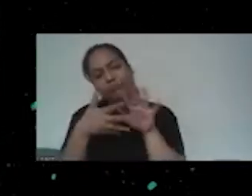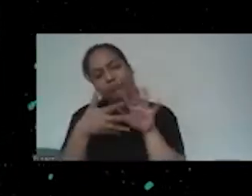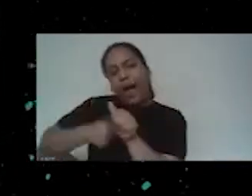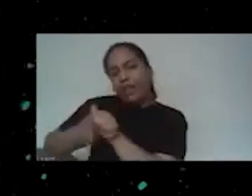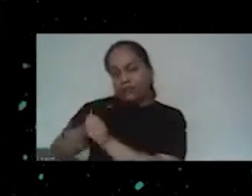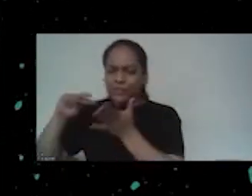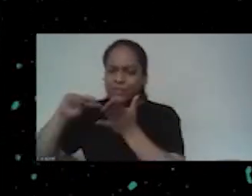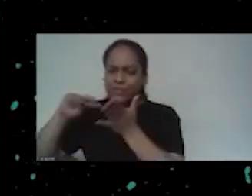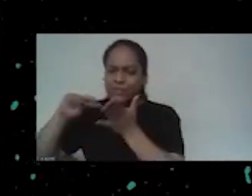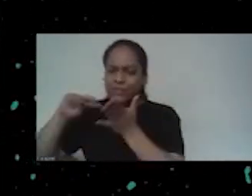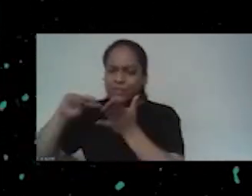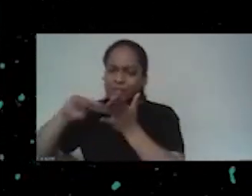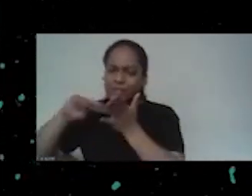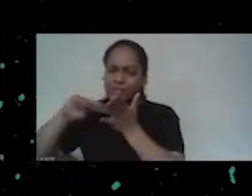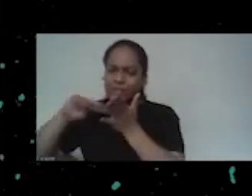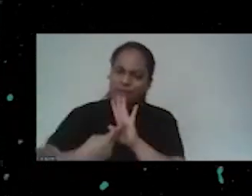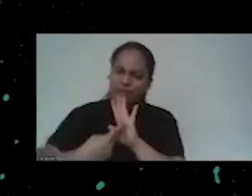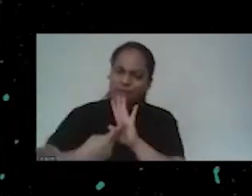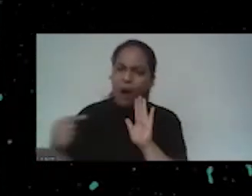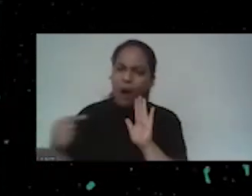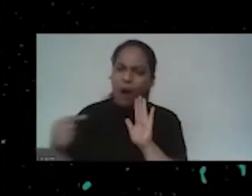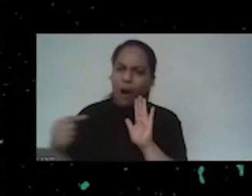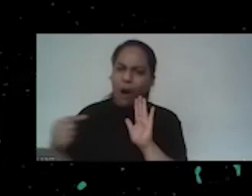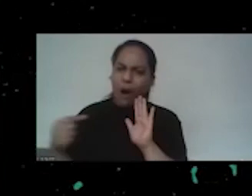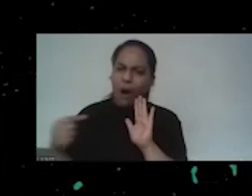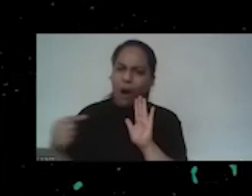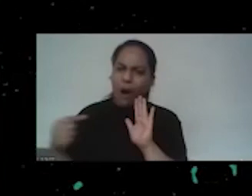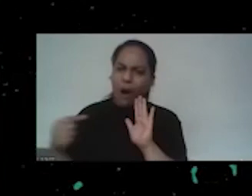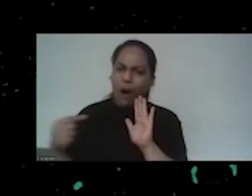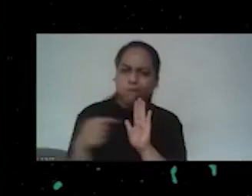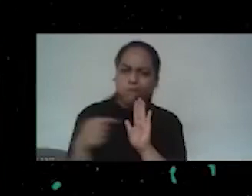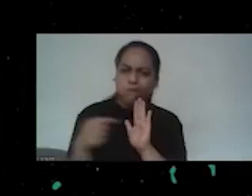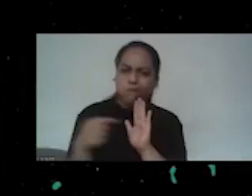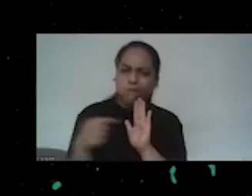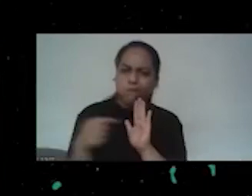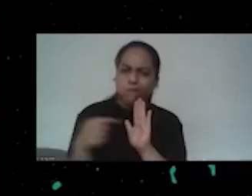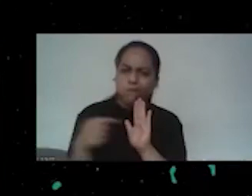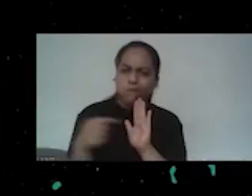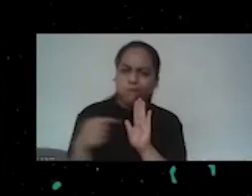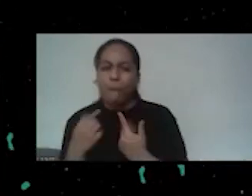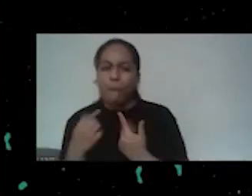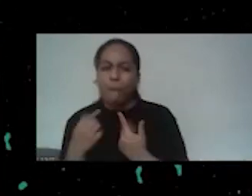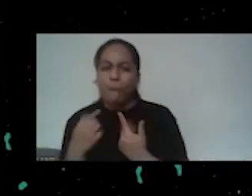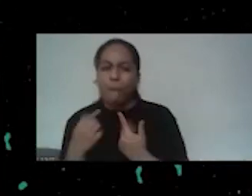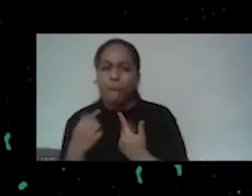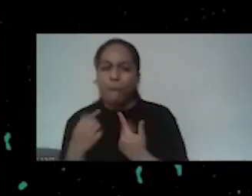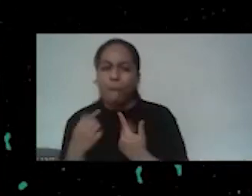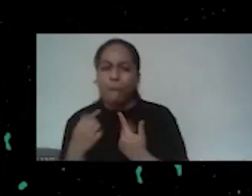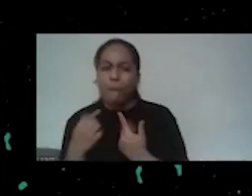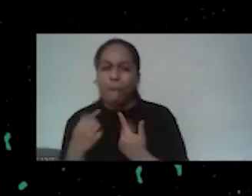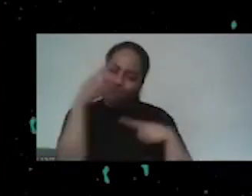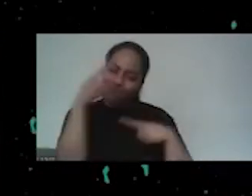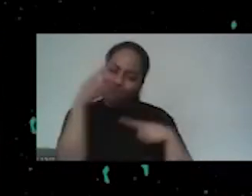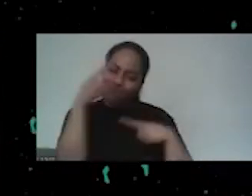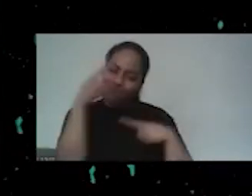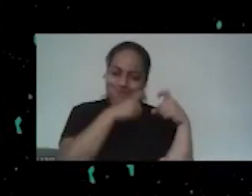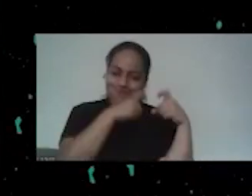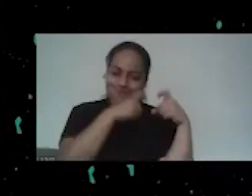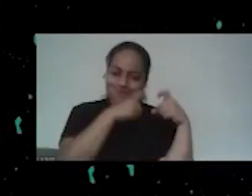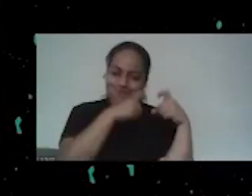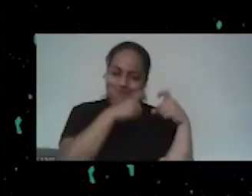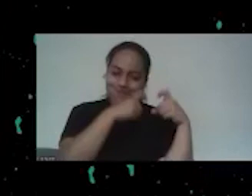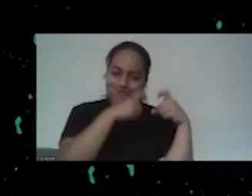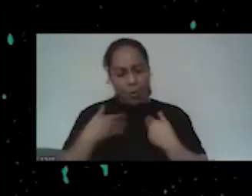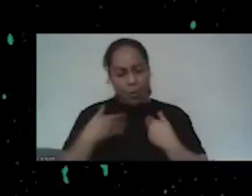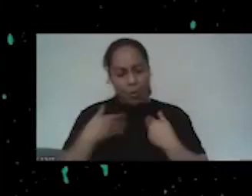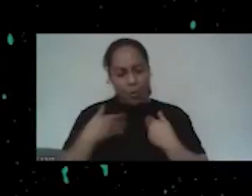nosotros lo que significó la pandemia, ¿no? Y cómo desde el arte podemos hablar sobre el COVID o sobre las cosas que